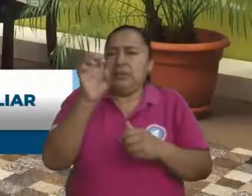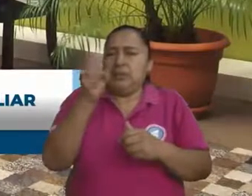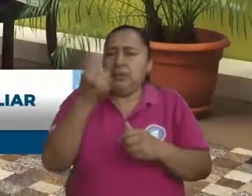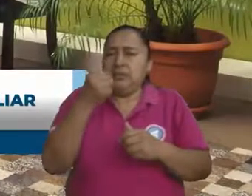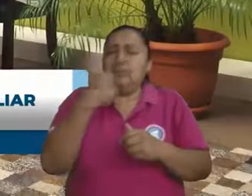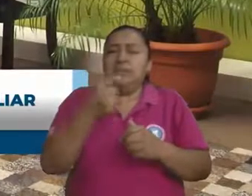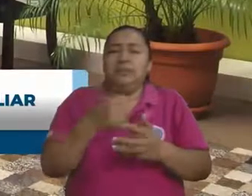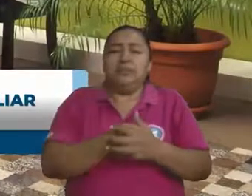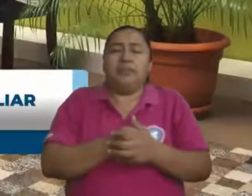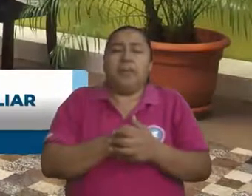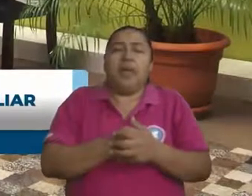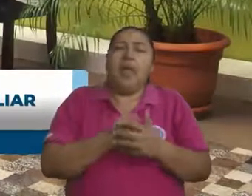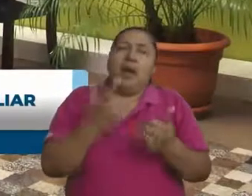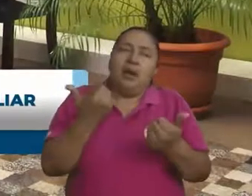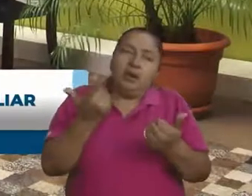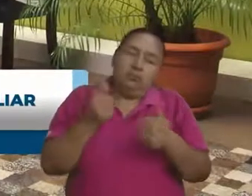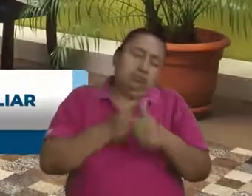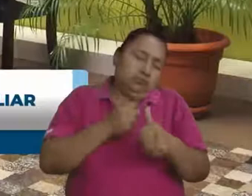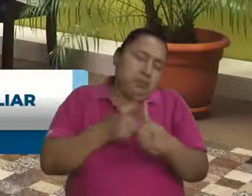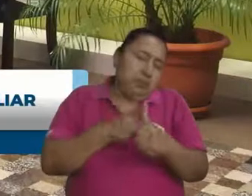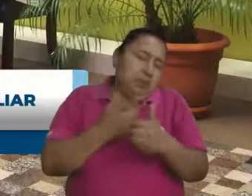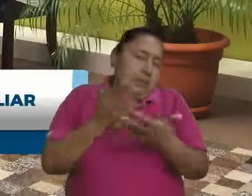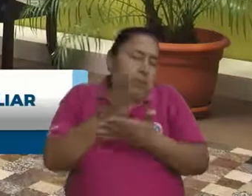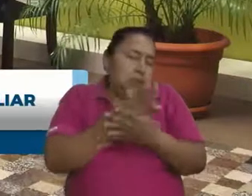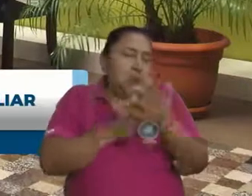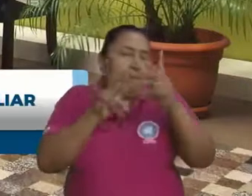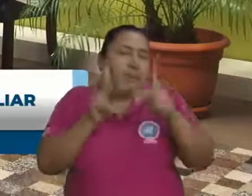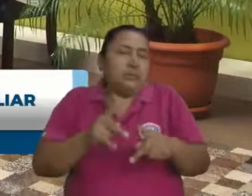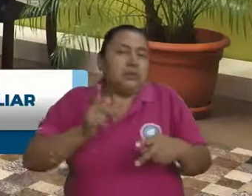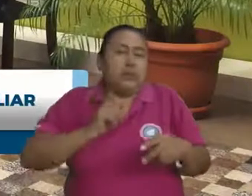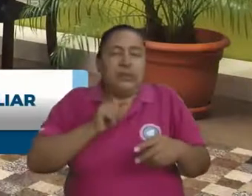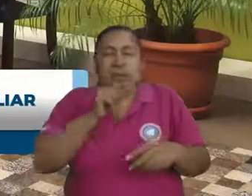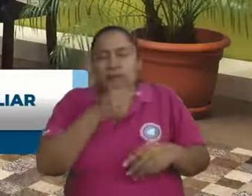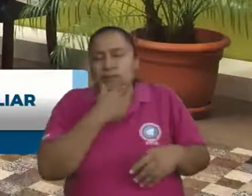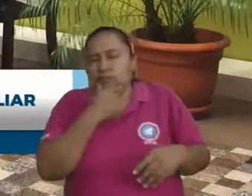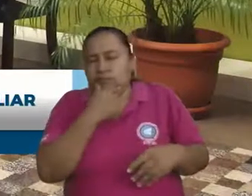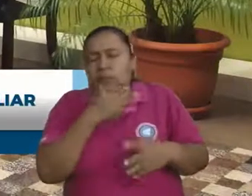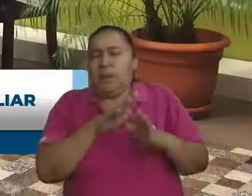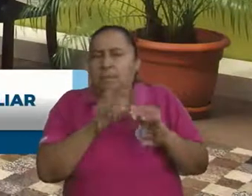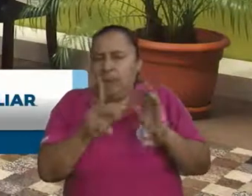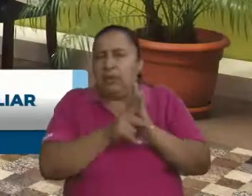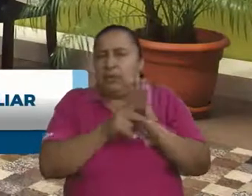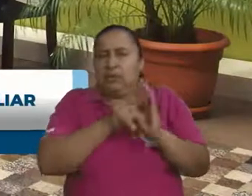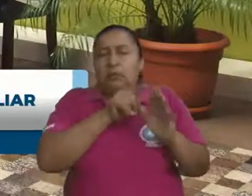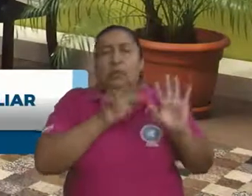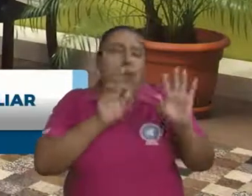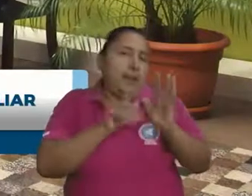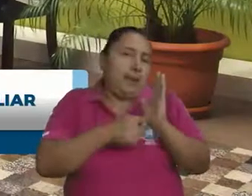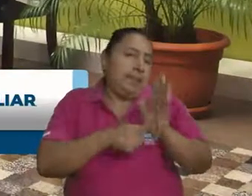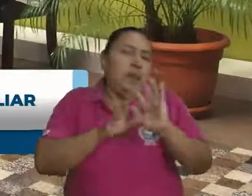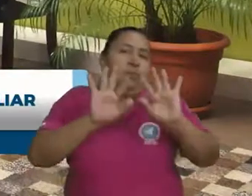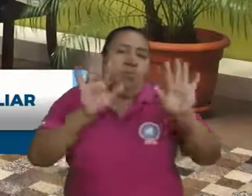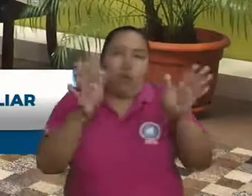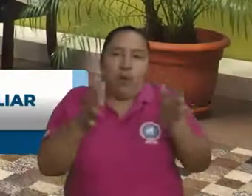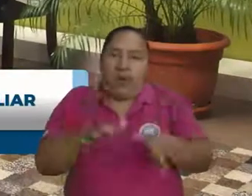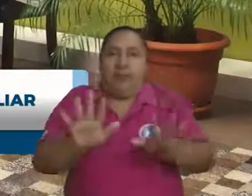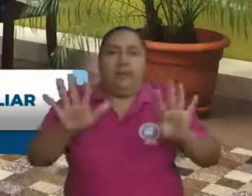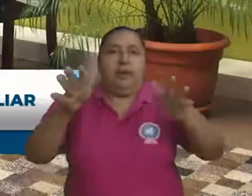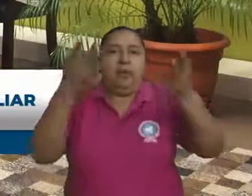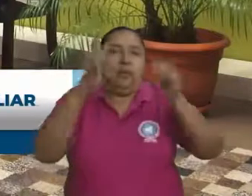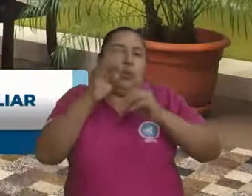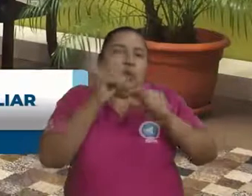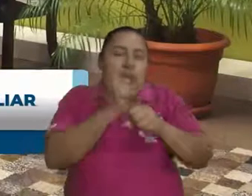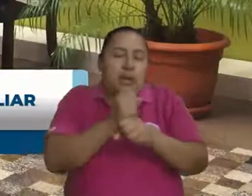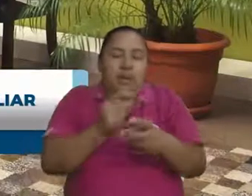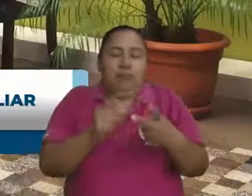recomendable, principalmente en aquellos pacientes que tienen factores de riesgo, las mujeres mayores de edad, 40 años, o pacientes